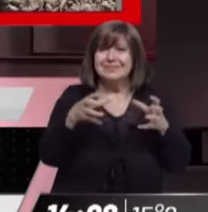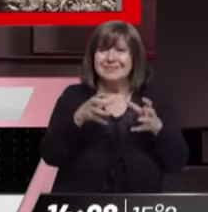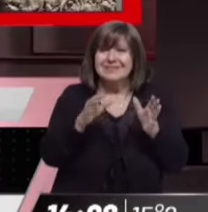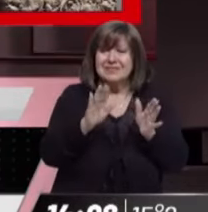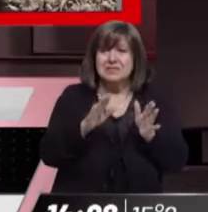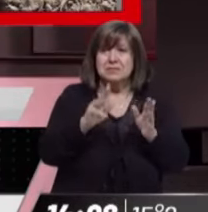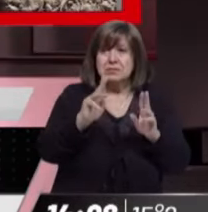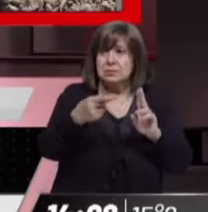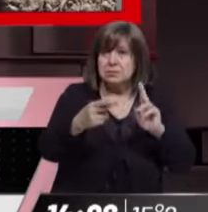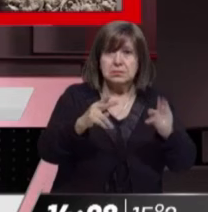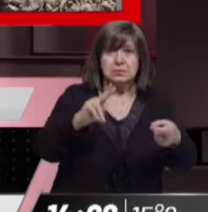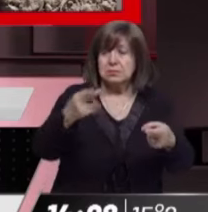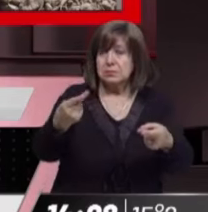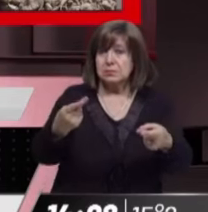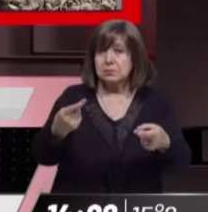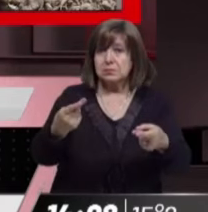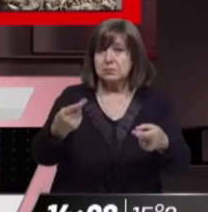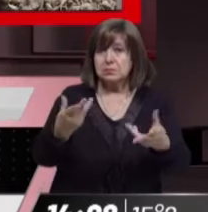es muy letal.